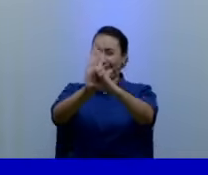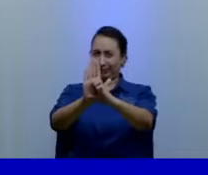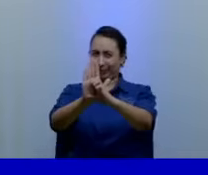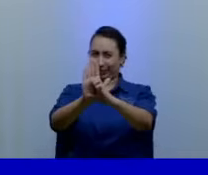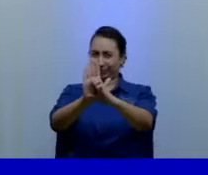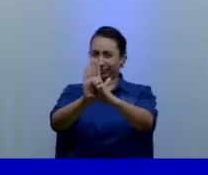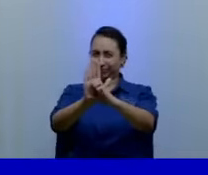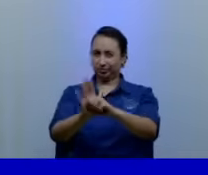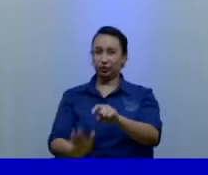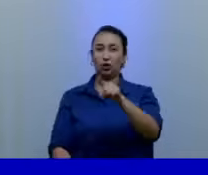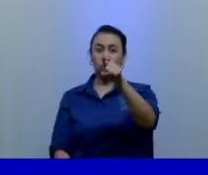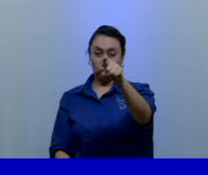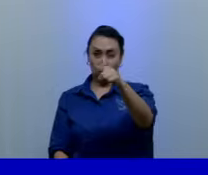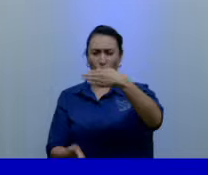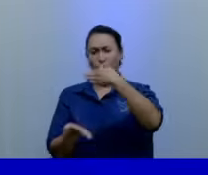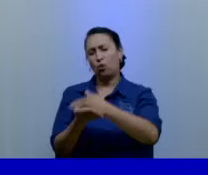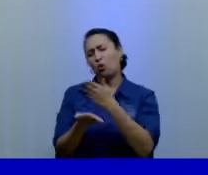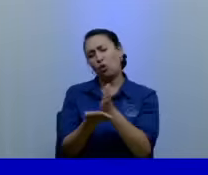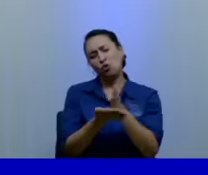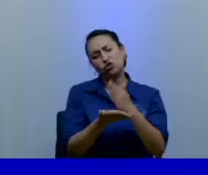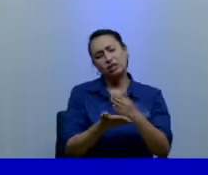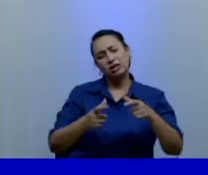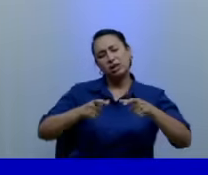¿cuántos hacen churrasco de vez en cuando?